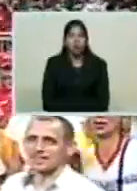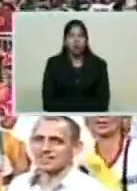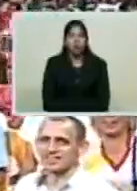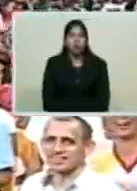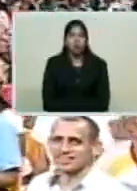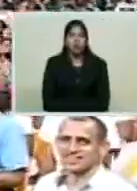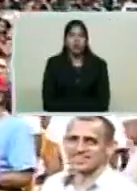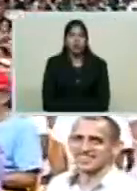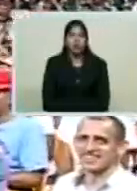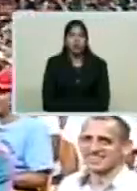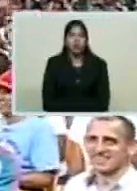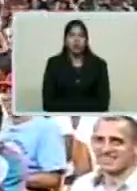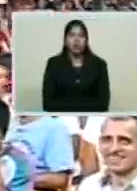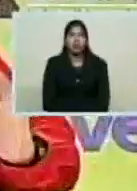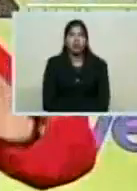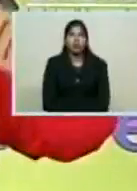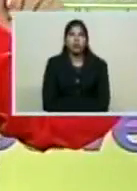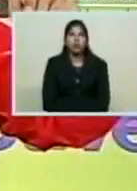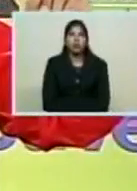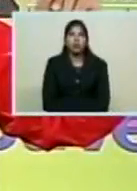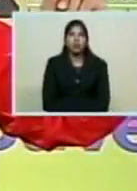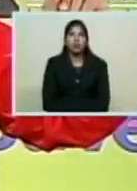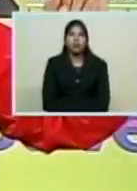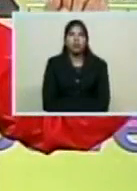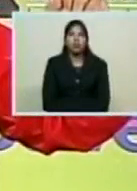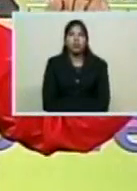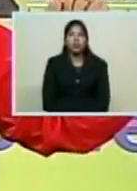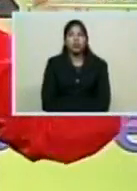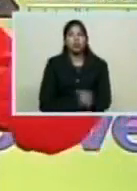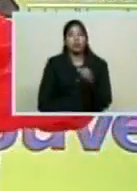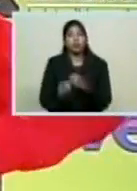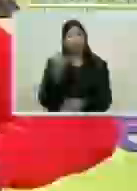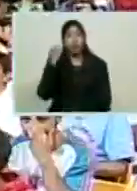Bueno, acaba de nacer una nueva consigna, pues, oído.